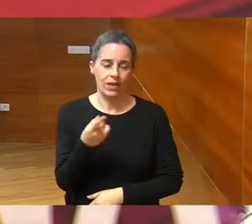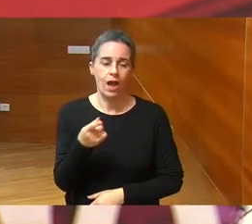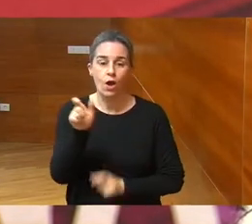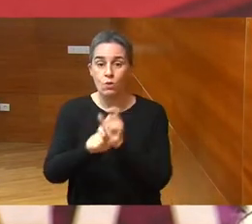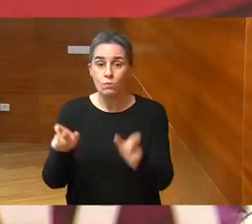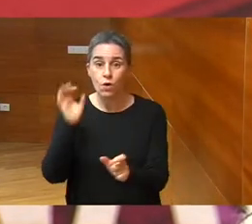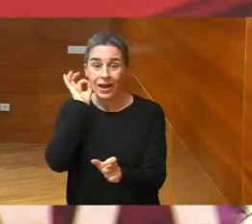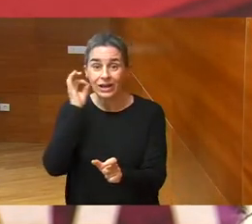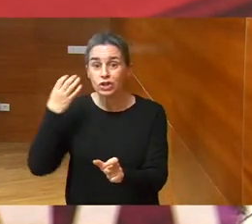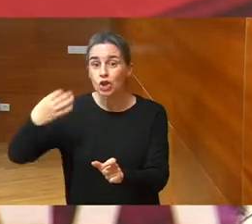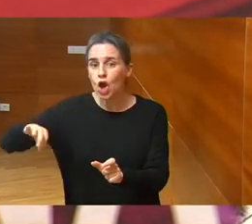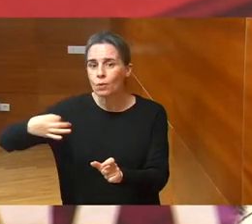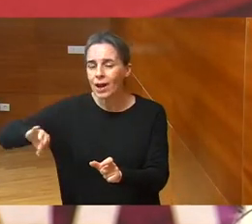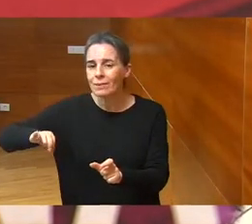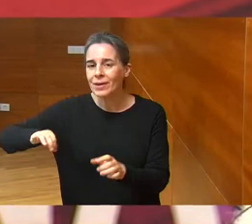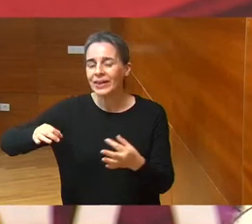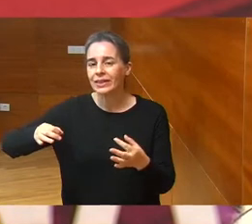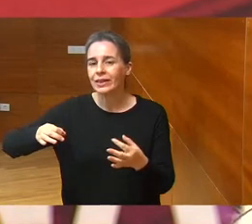tocaban